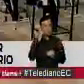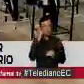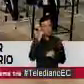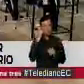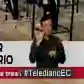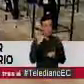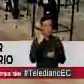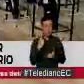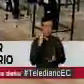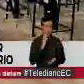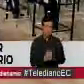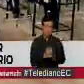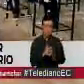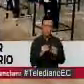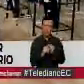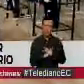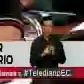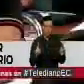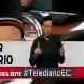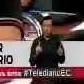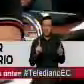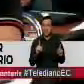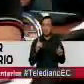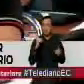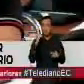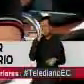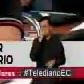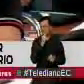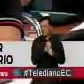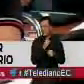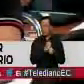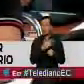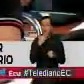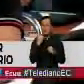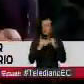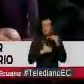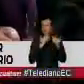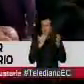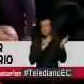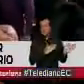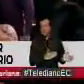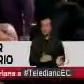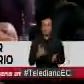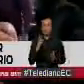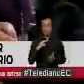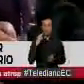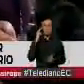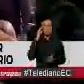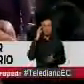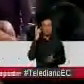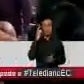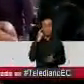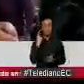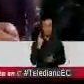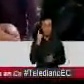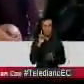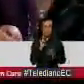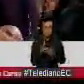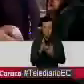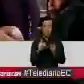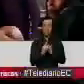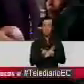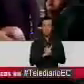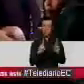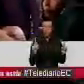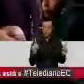considera pertinente que se elimine el actual sistema de evaluación. Precisó que trabajan en mejorar el examen ser bachiller. No tiene sentido hablar de eliminación